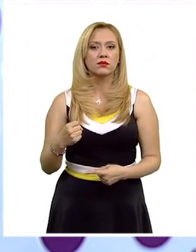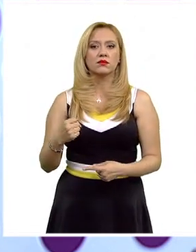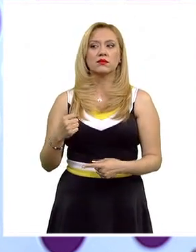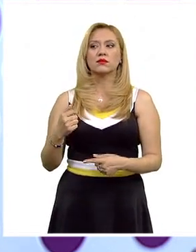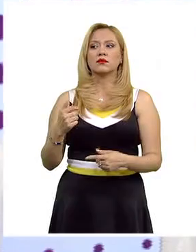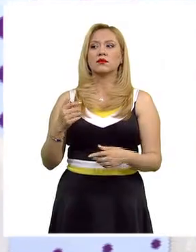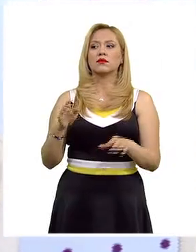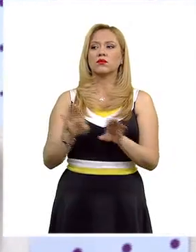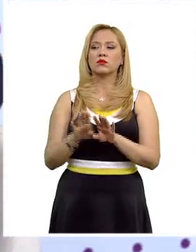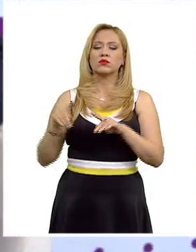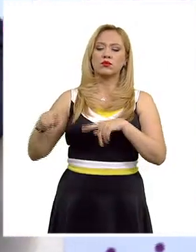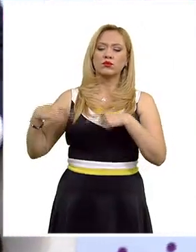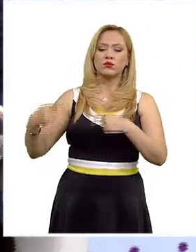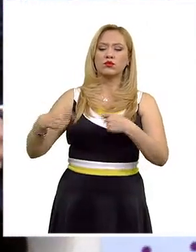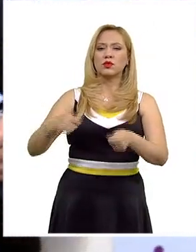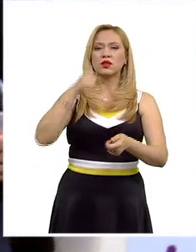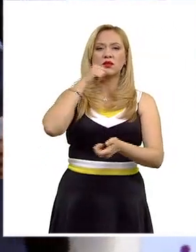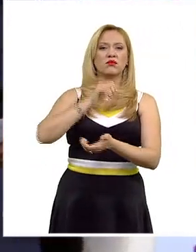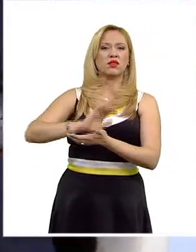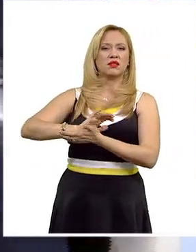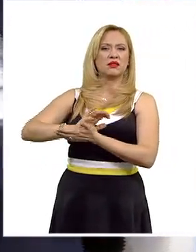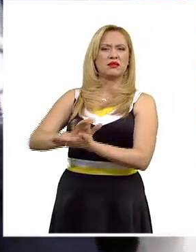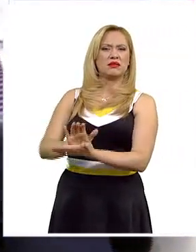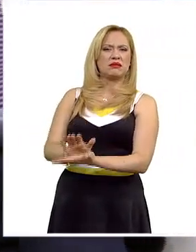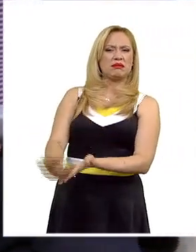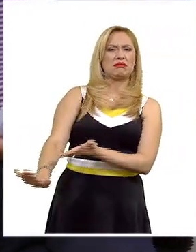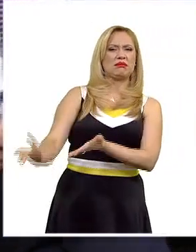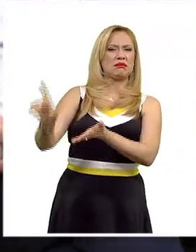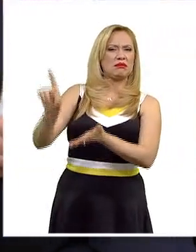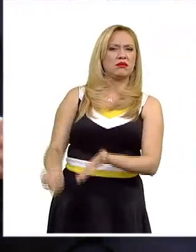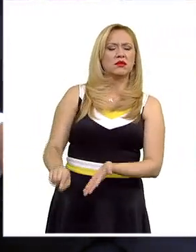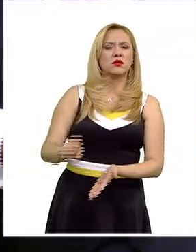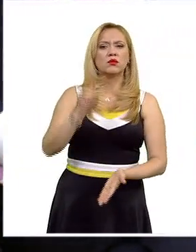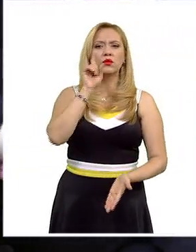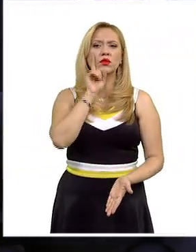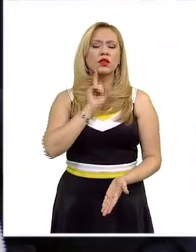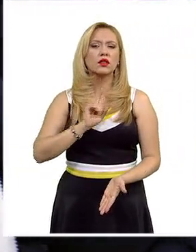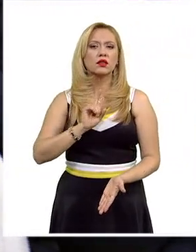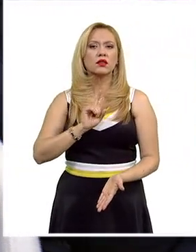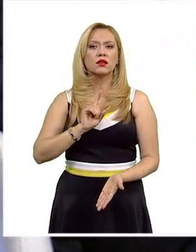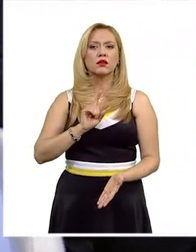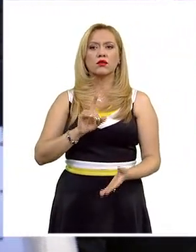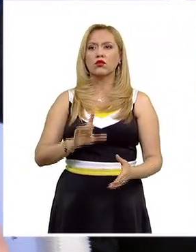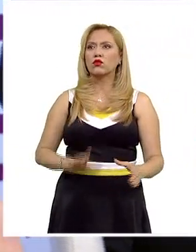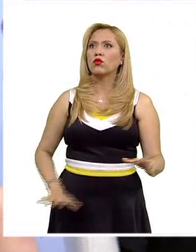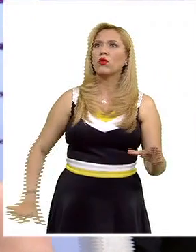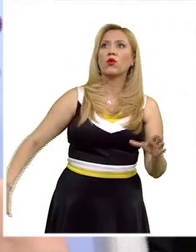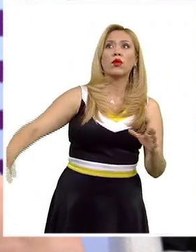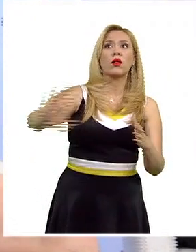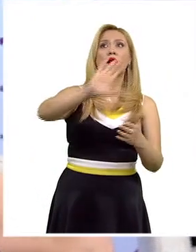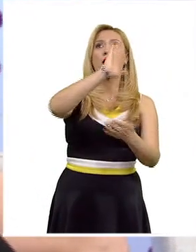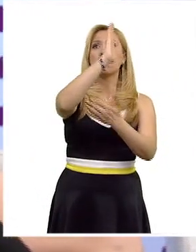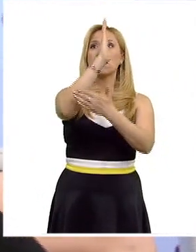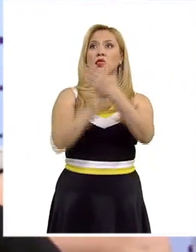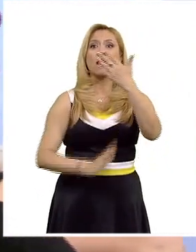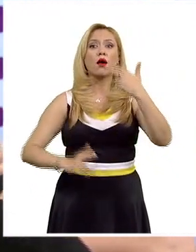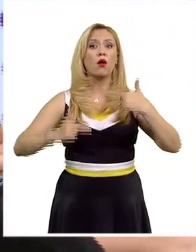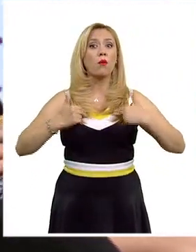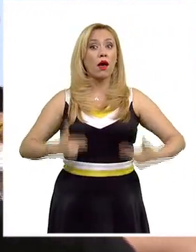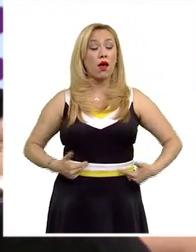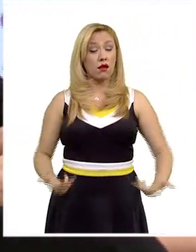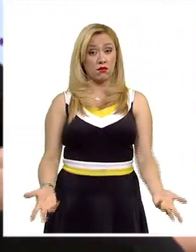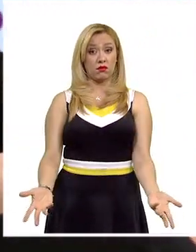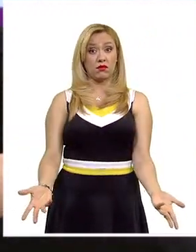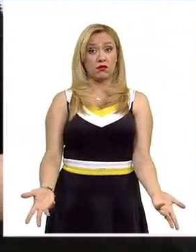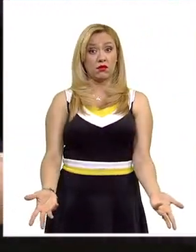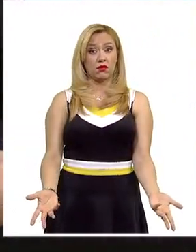elementos patriarcales misóginos se está justificando la exclusión no de una minoría, sino de la mitad de la humanidad. Entonces, en